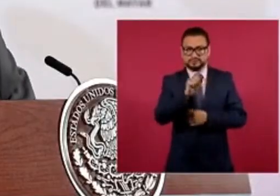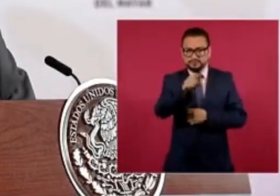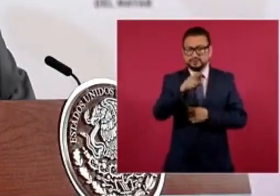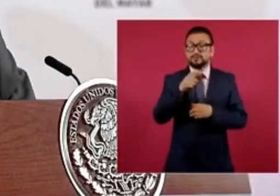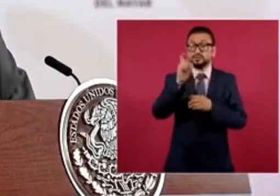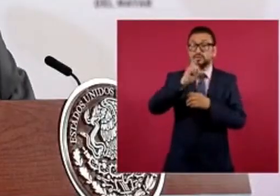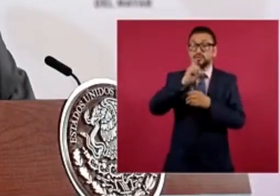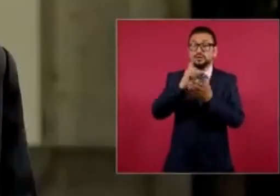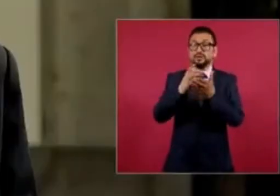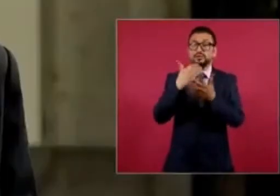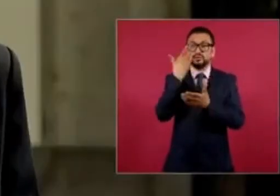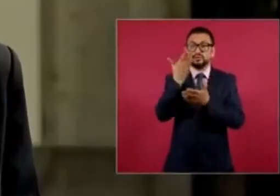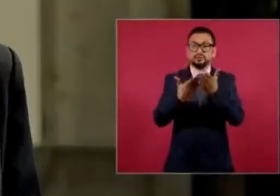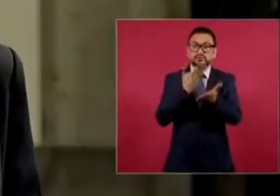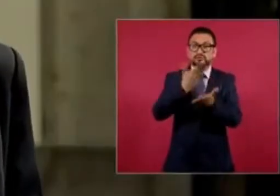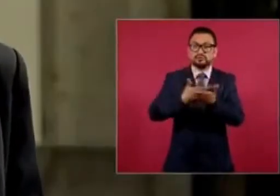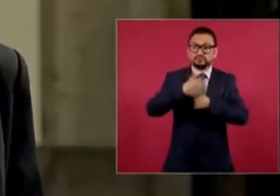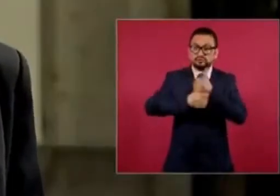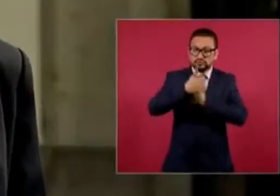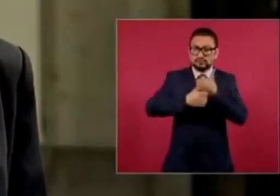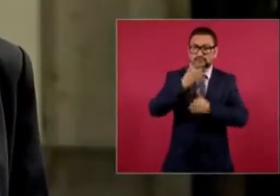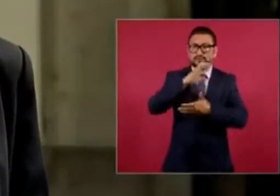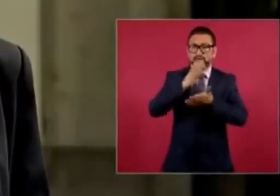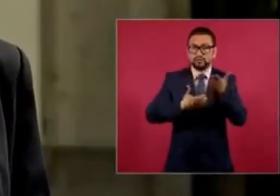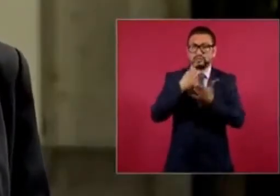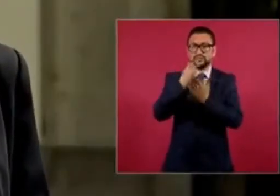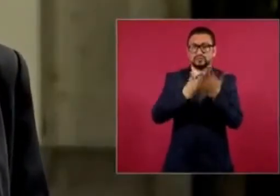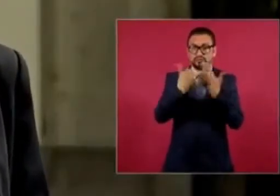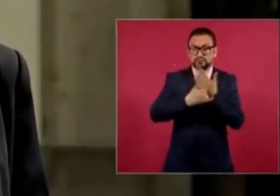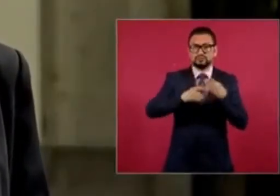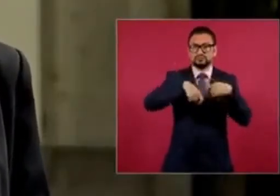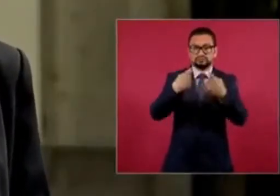en comparación a la adjudicación de proyectos.